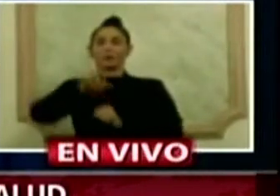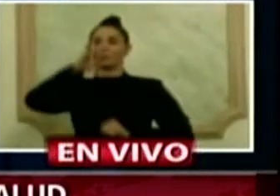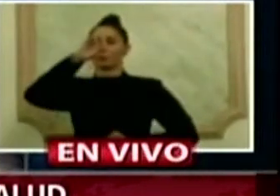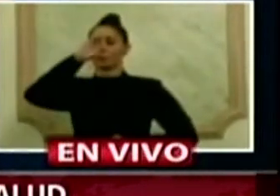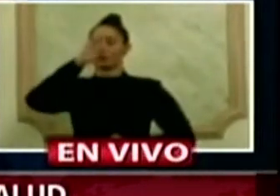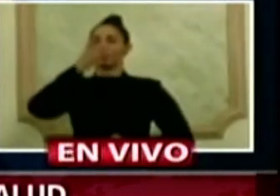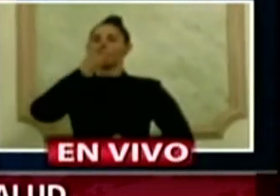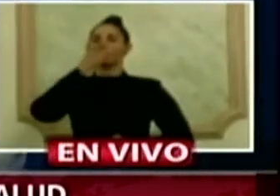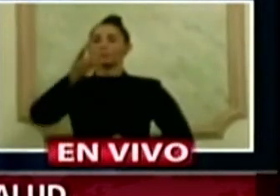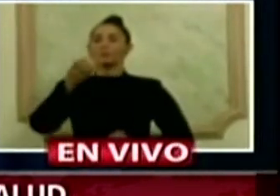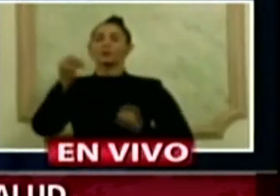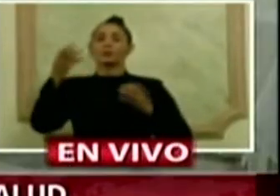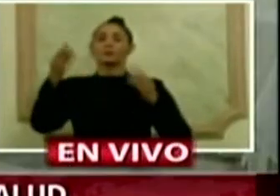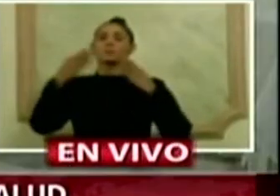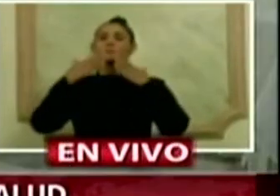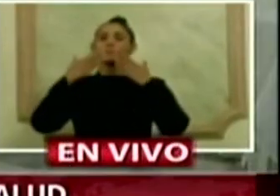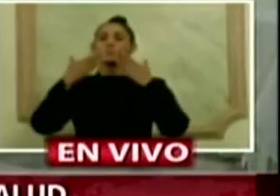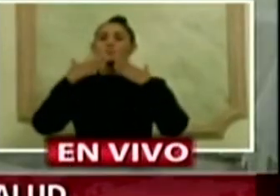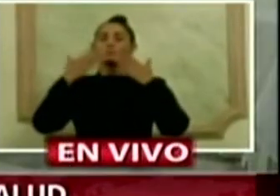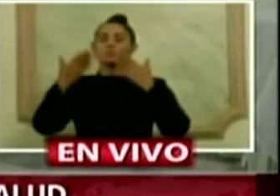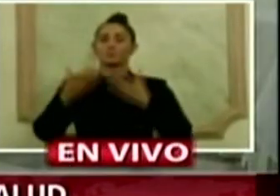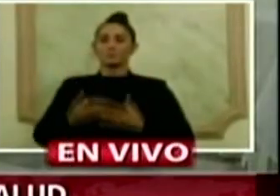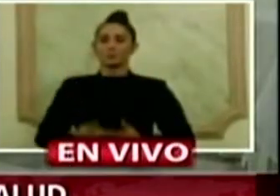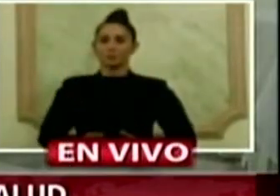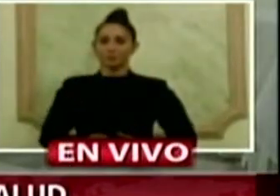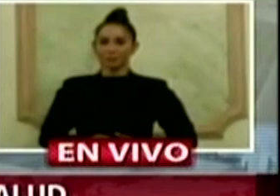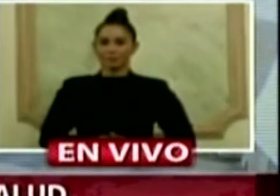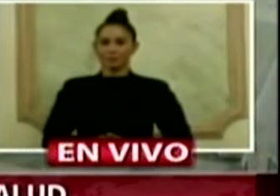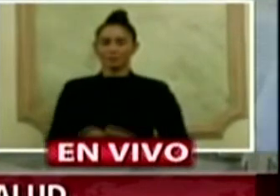Dominicana. Muchísimas gracias.